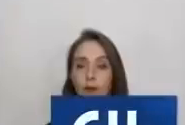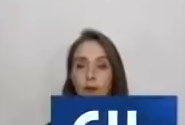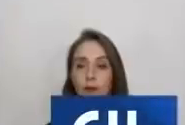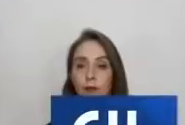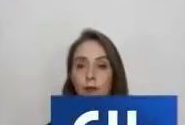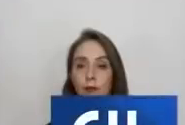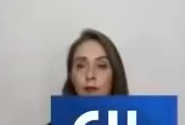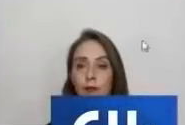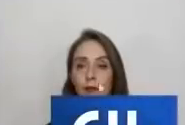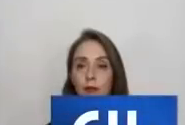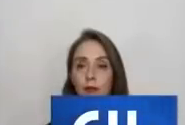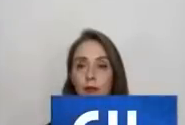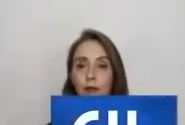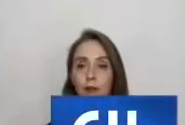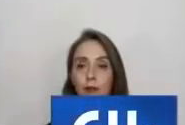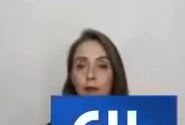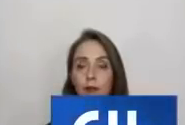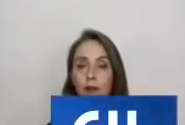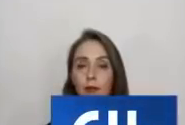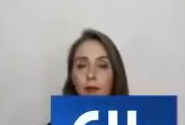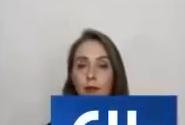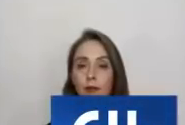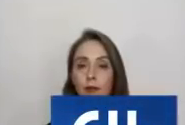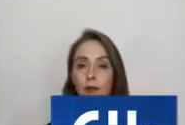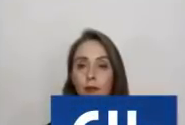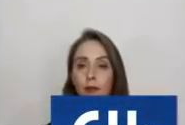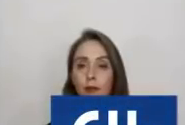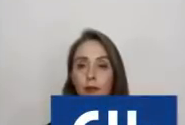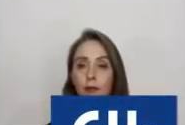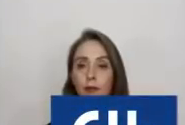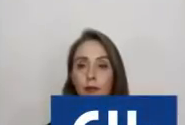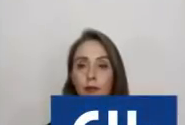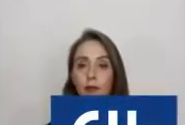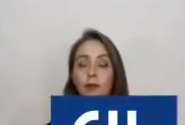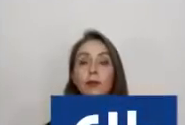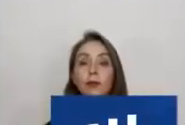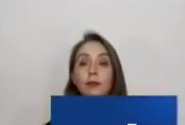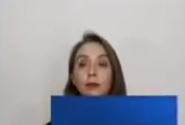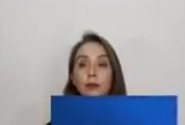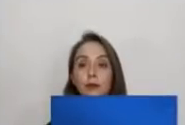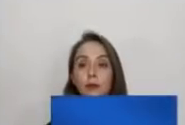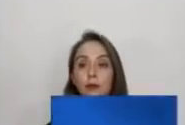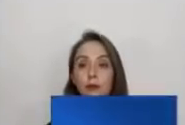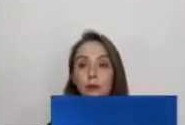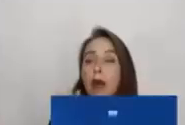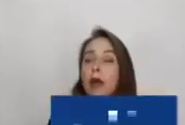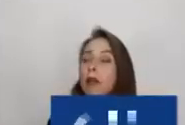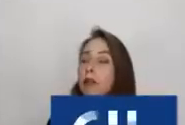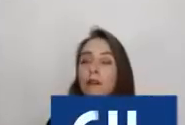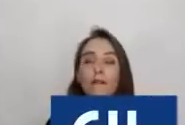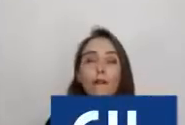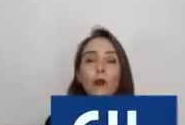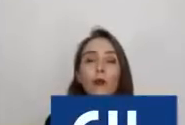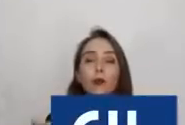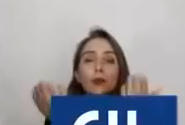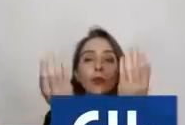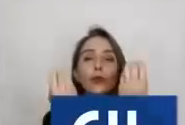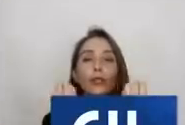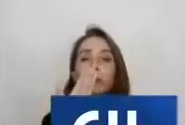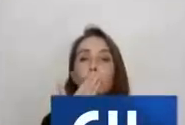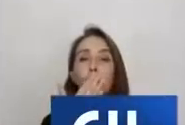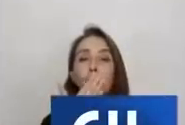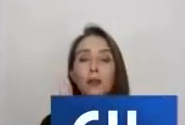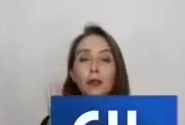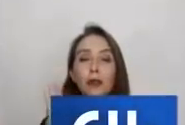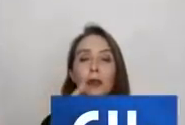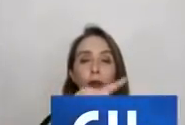nueva administración. Parte también de esta ceremonia, por supuesto, fue encabezada por la presidenta del Tribunal Calificador de Elecciones, Rosa Egnem, quien